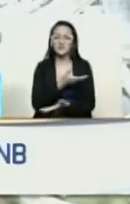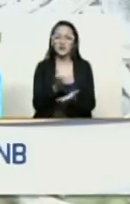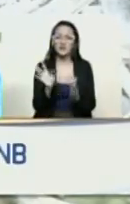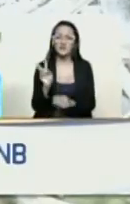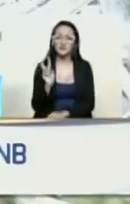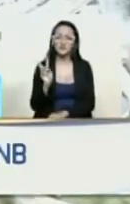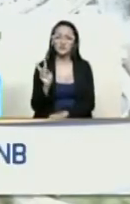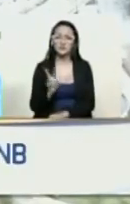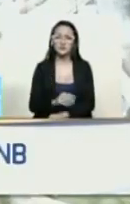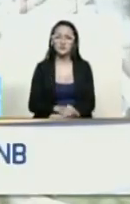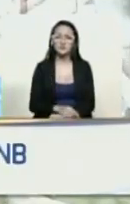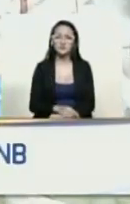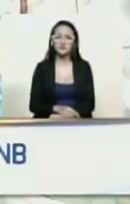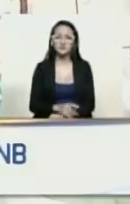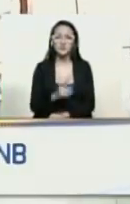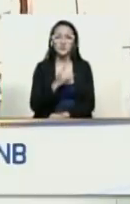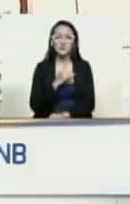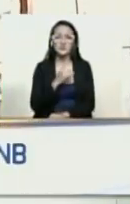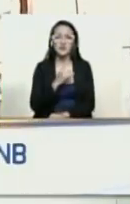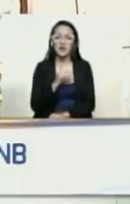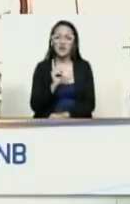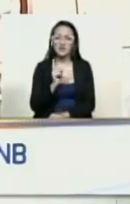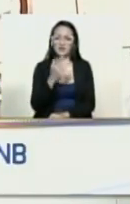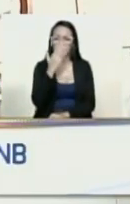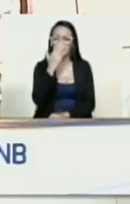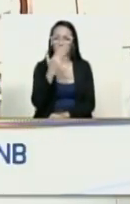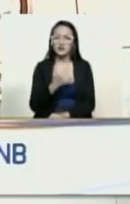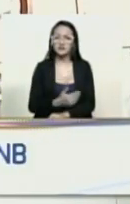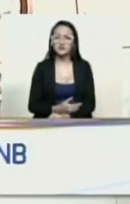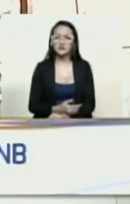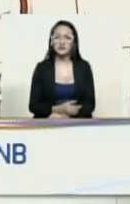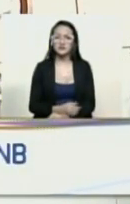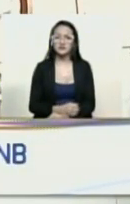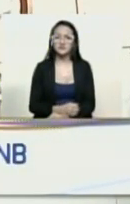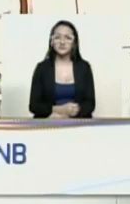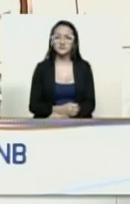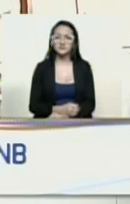país. Las universidades se tienen que poner al frente. Fíjense ustedes,